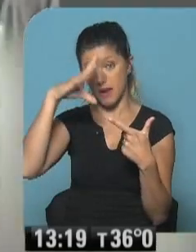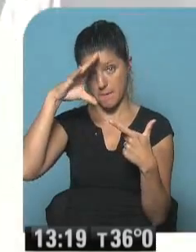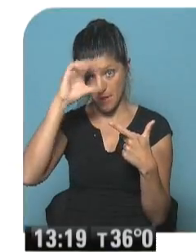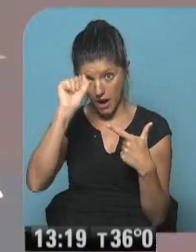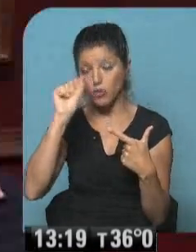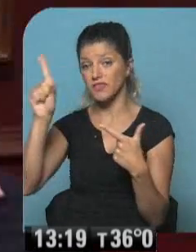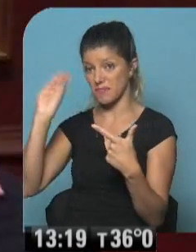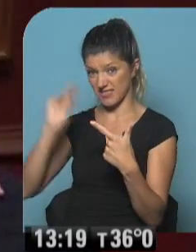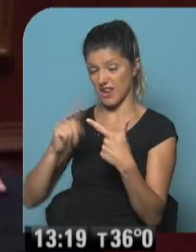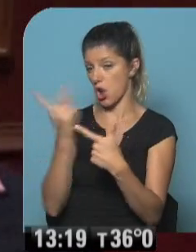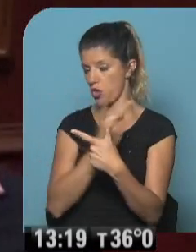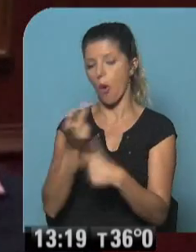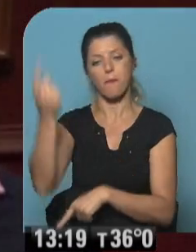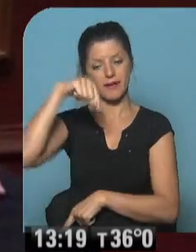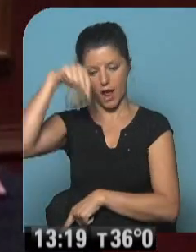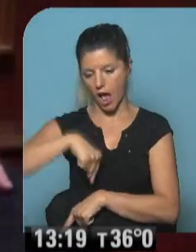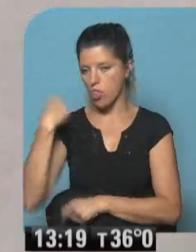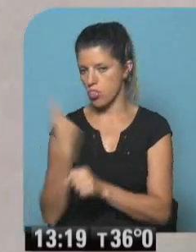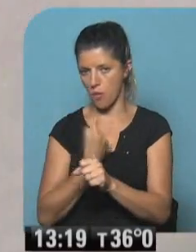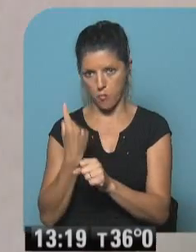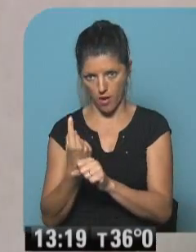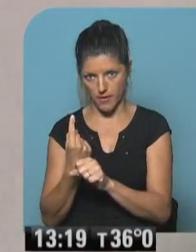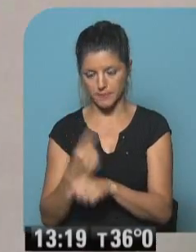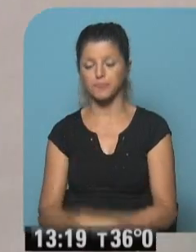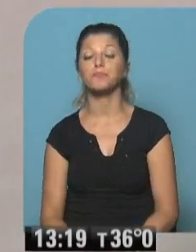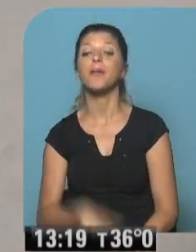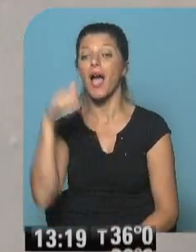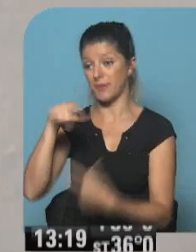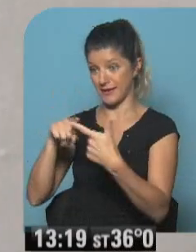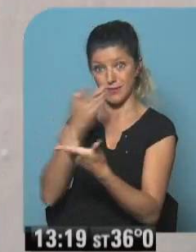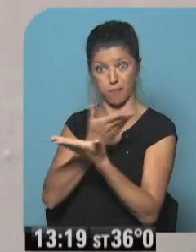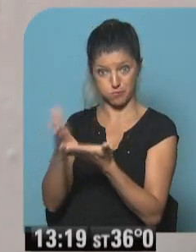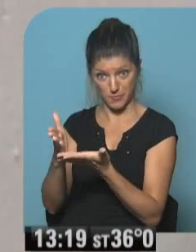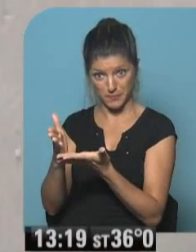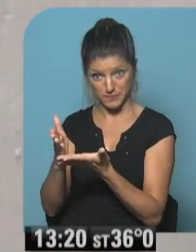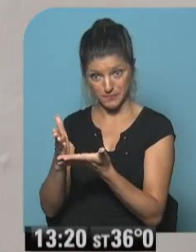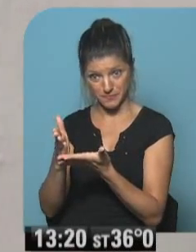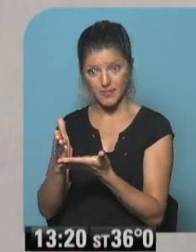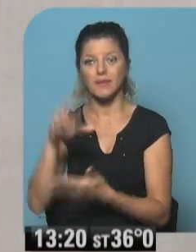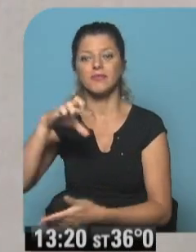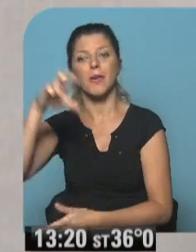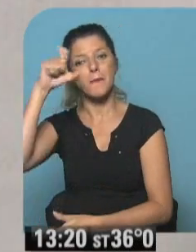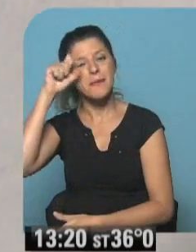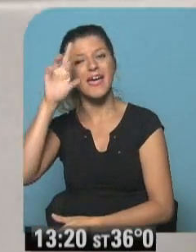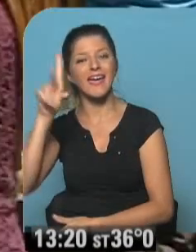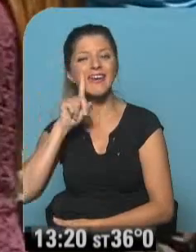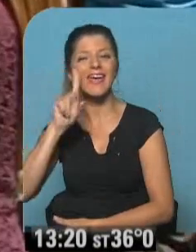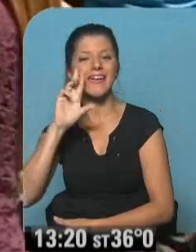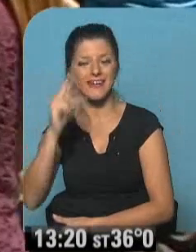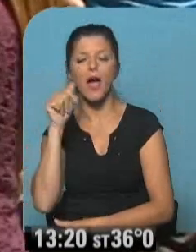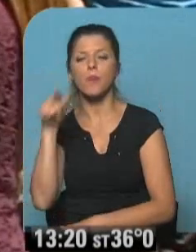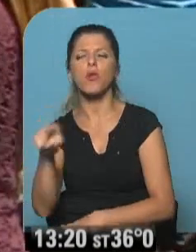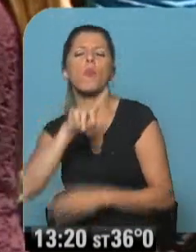de Brasil. Ahora, tras la expulsión del embajador brasileño Rui Pereira, acusado de críticas a la